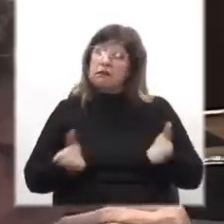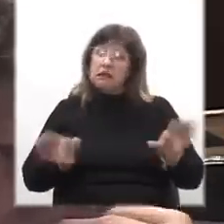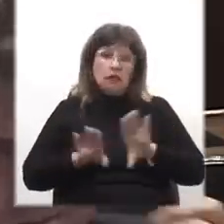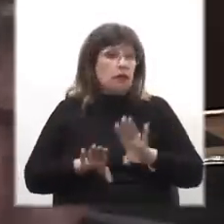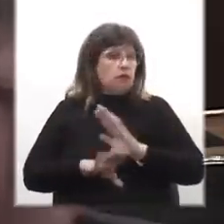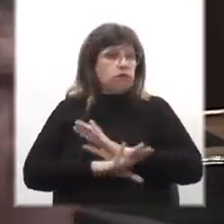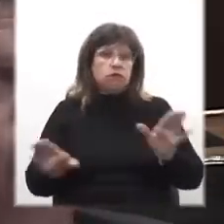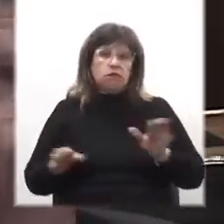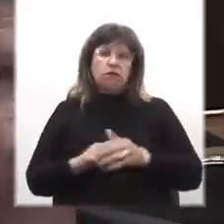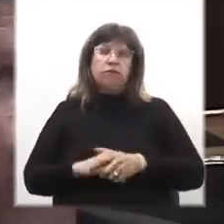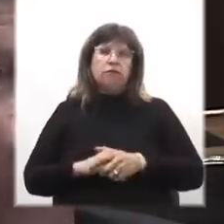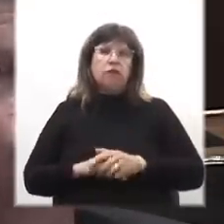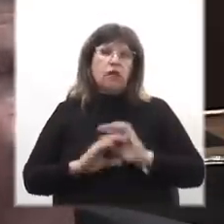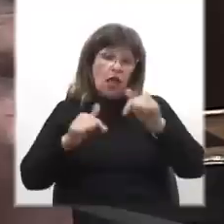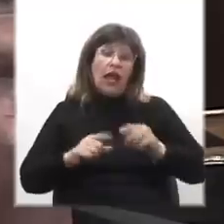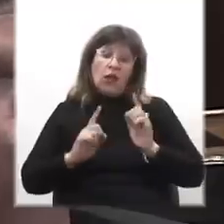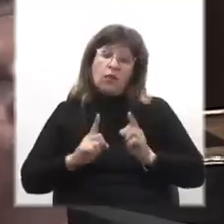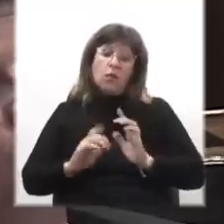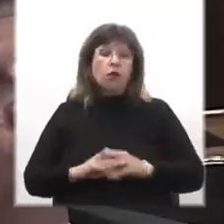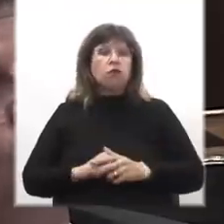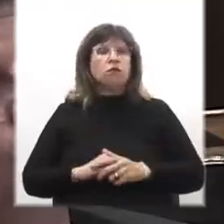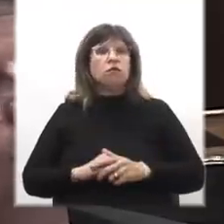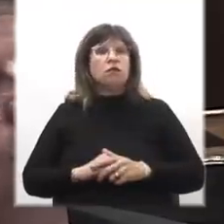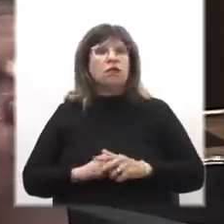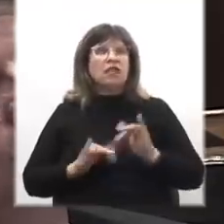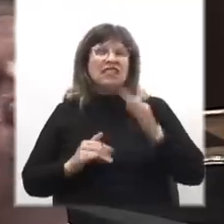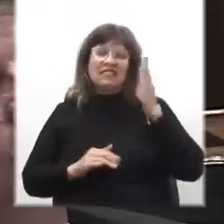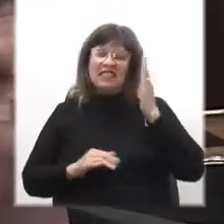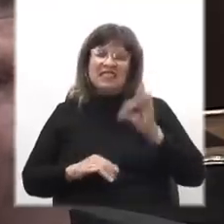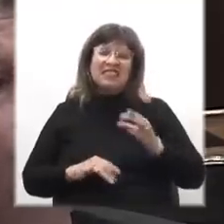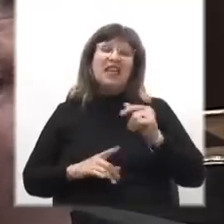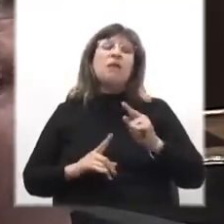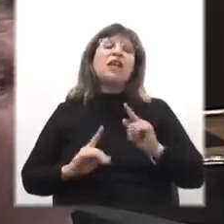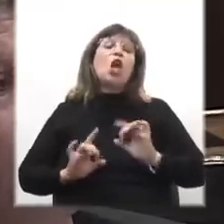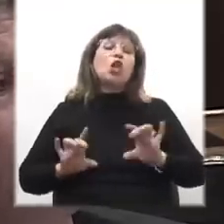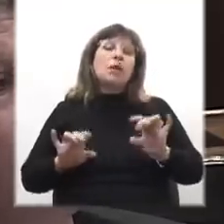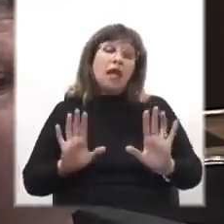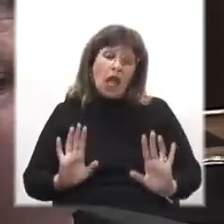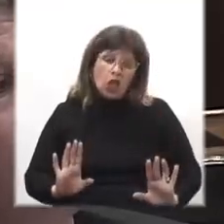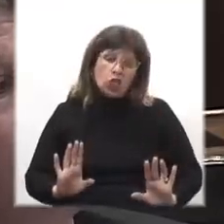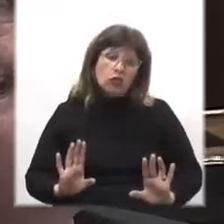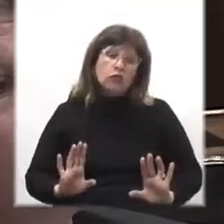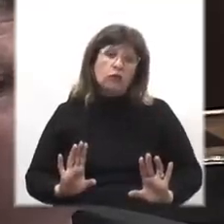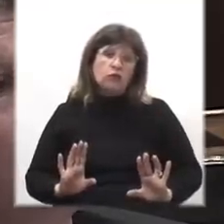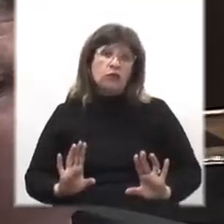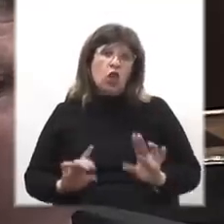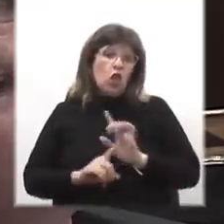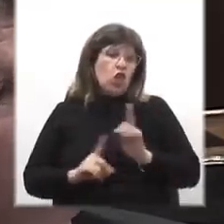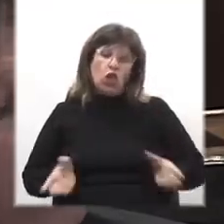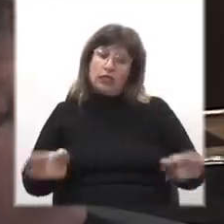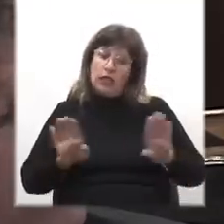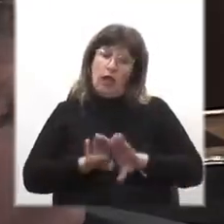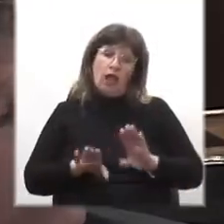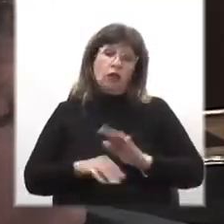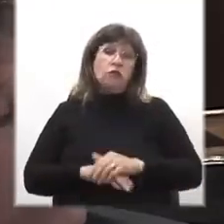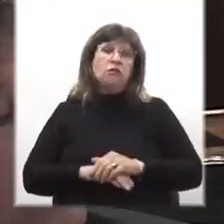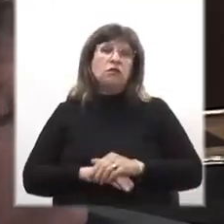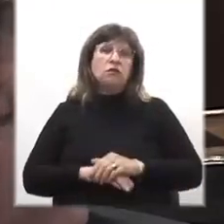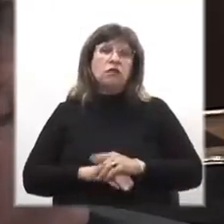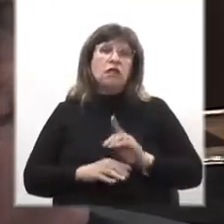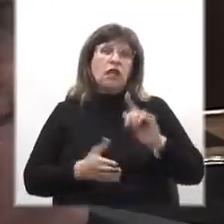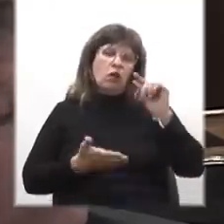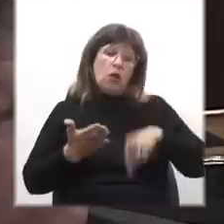cierra. Bueno, y acá es lo mismo. Ya se sabe que contaminaron, no la cerraron, le pusieron